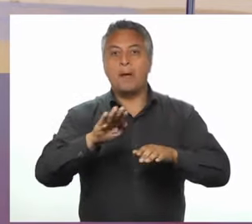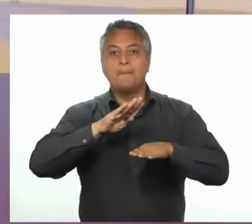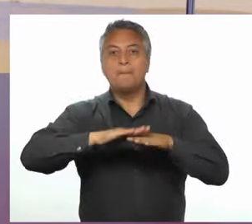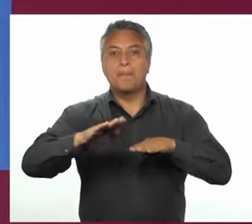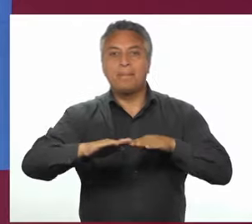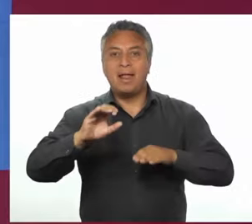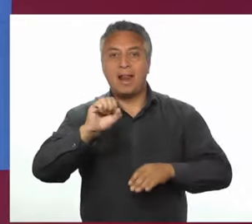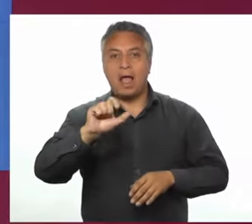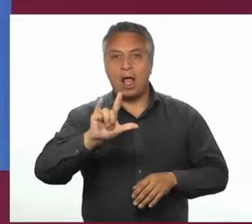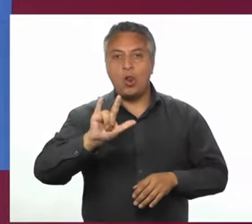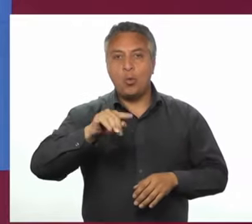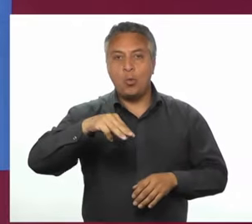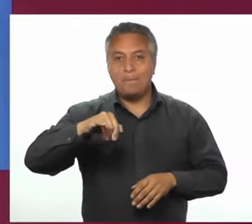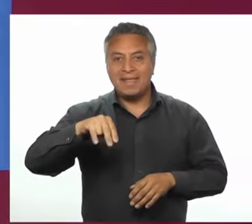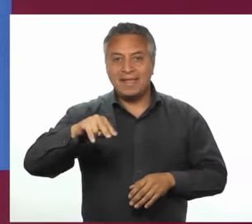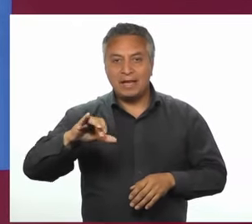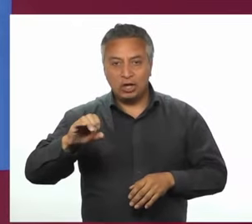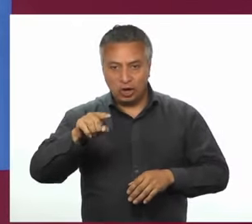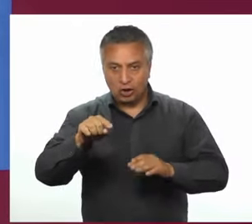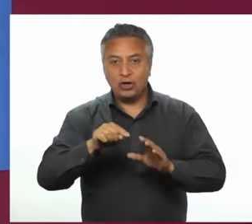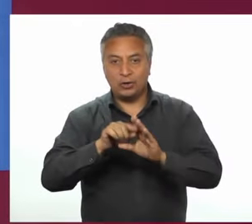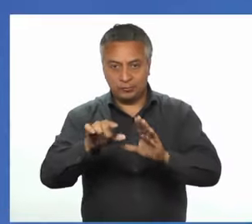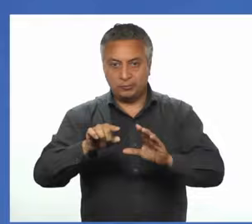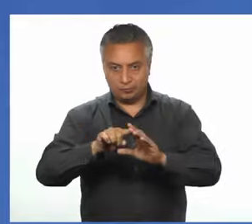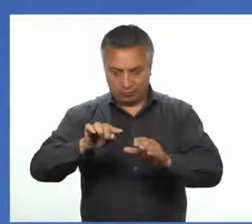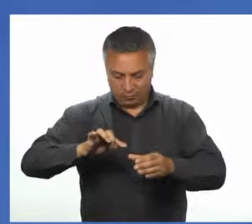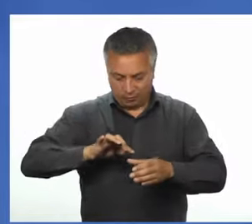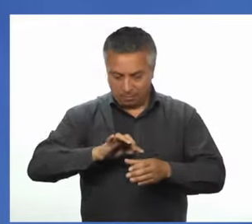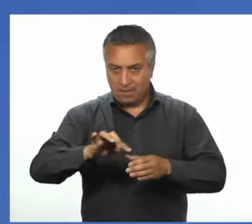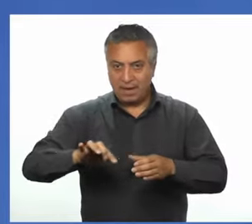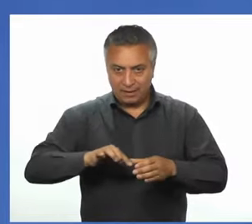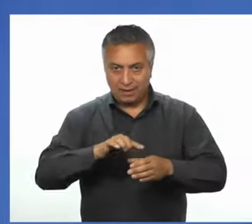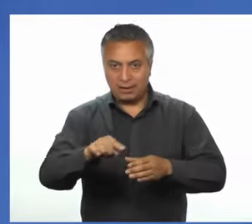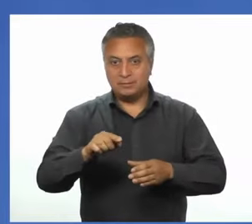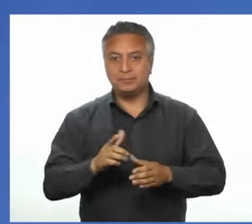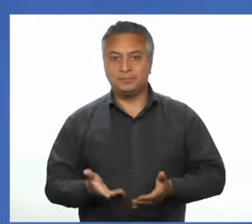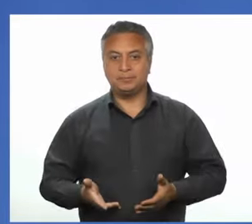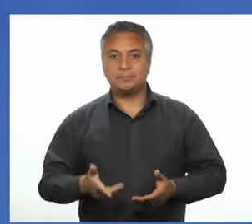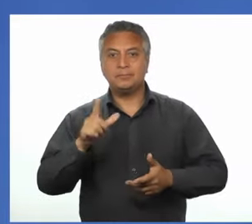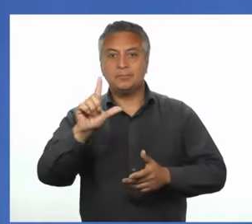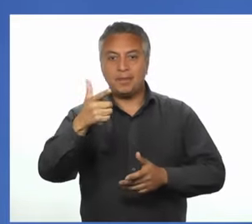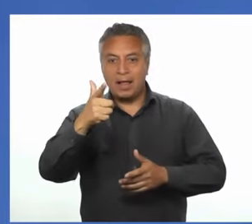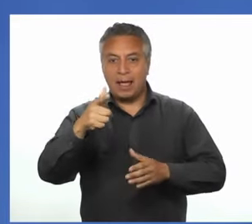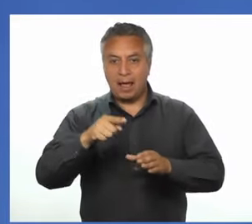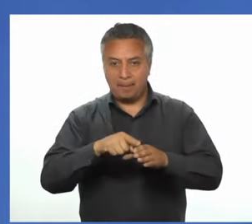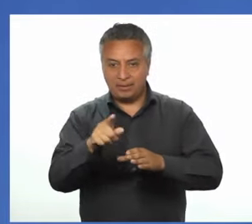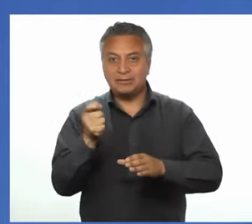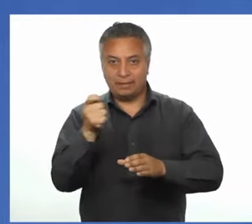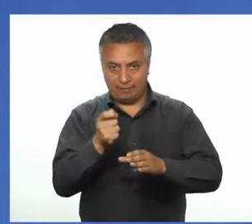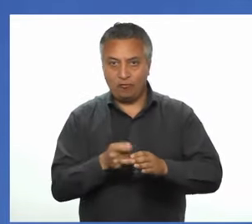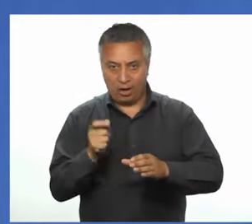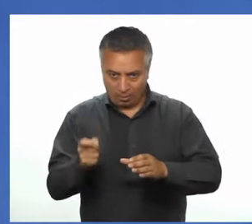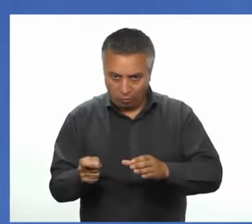papel de aluminio. Vamos a marcar y con el lápiz